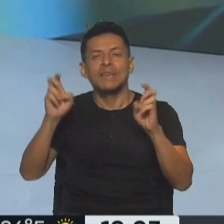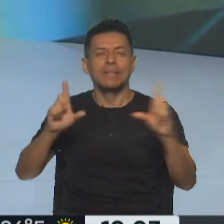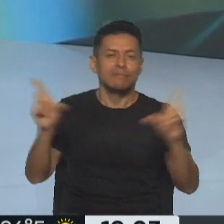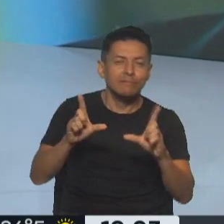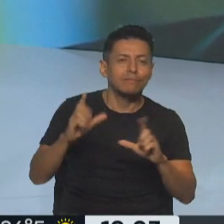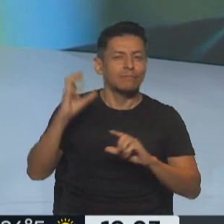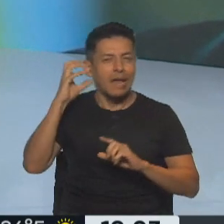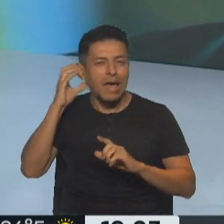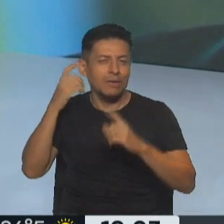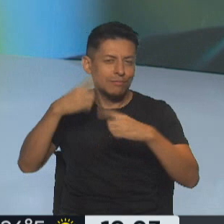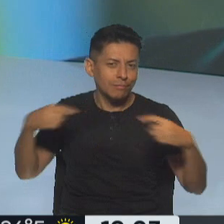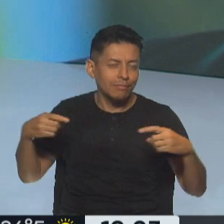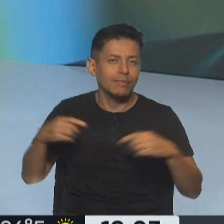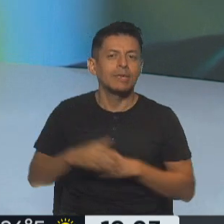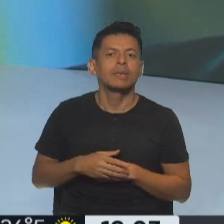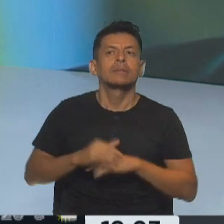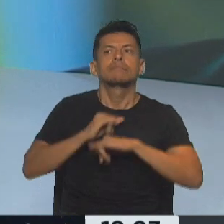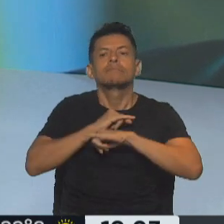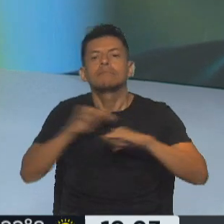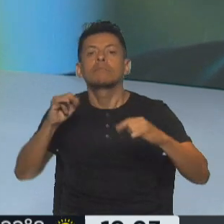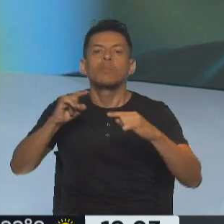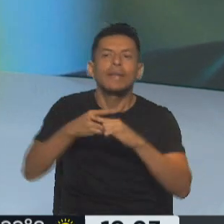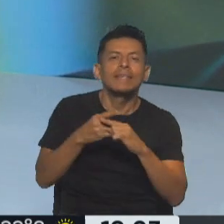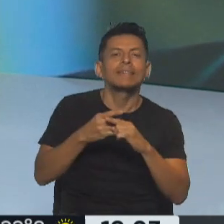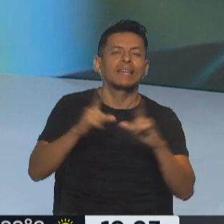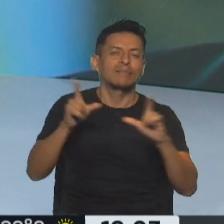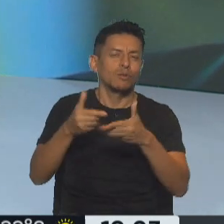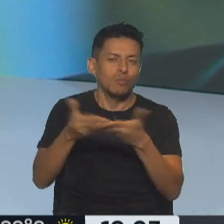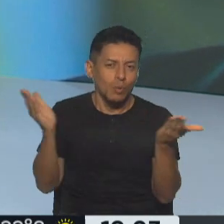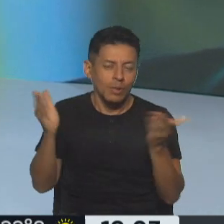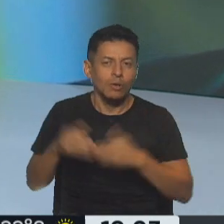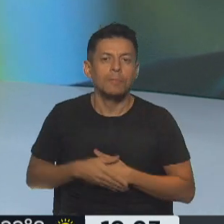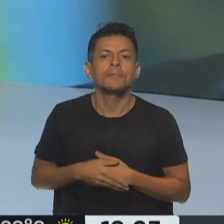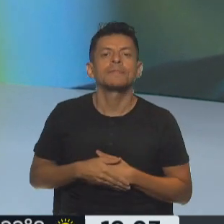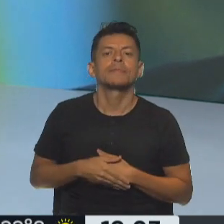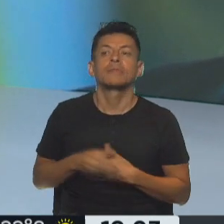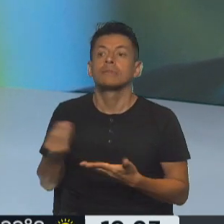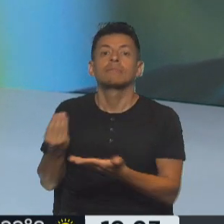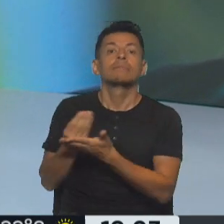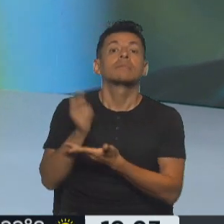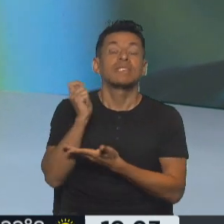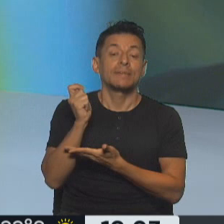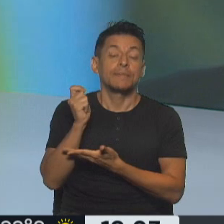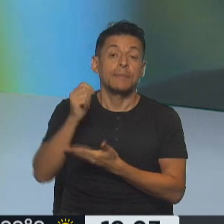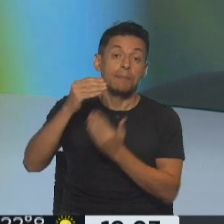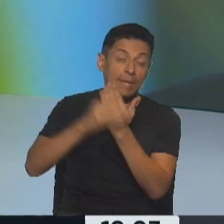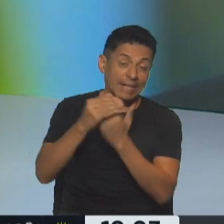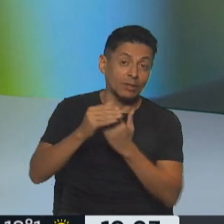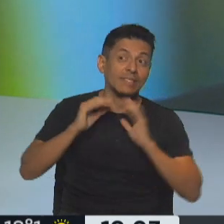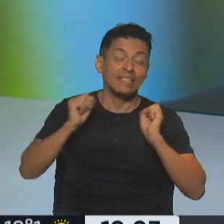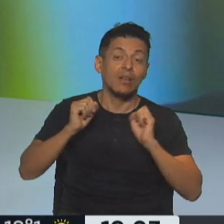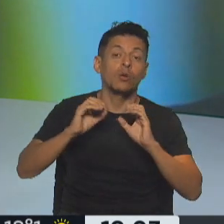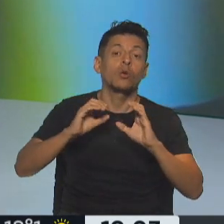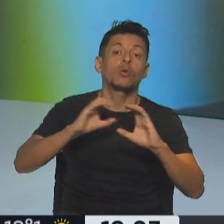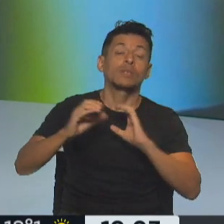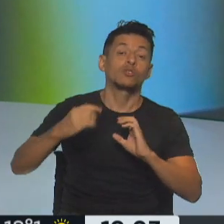implica la comunicación política y los medios públicos. Quien está al frente de esa área es el ministro y secretario de Comunicación Social de